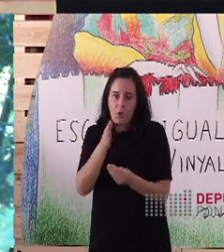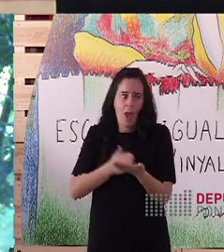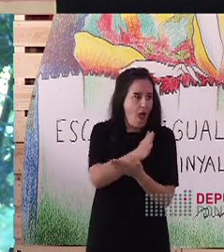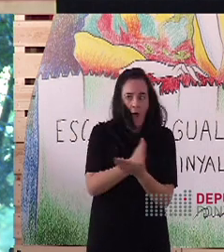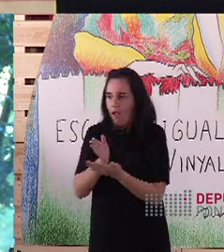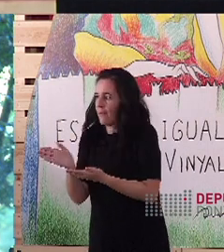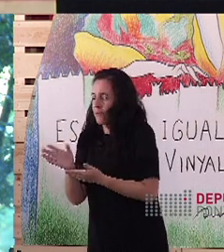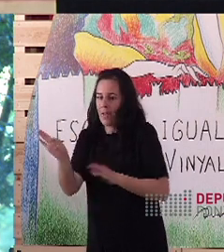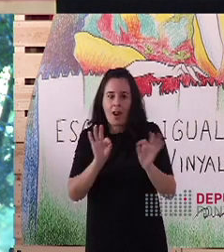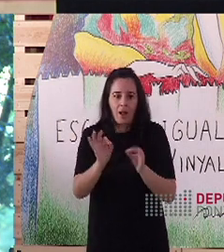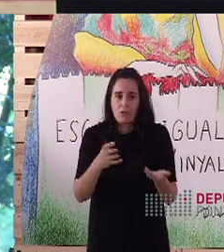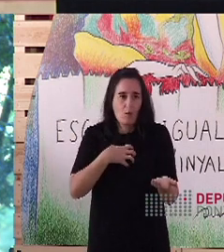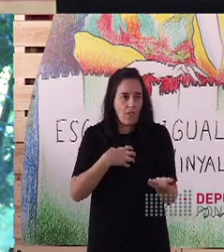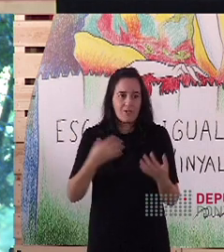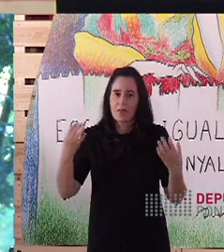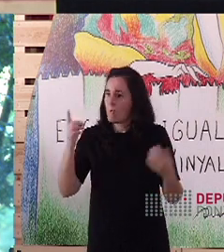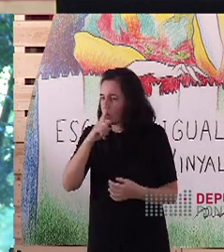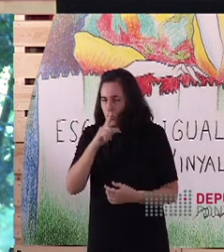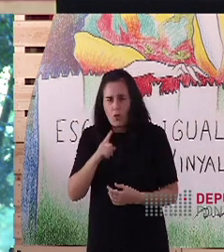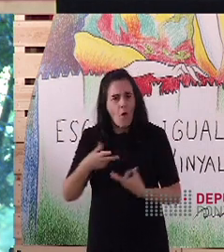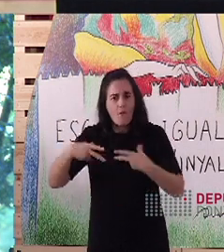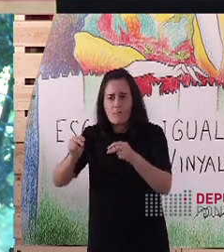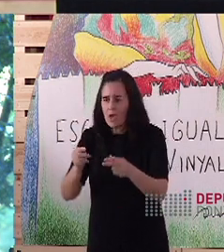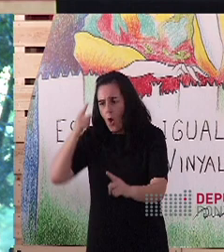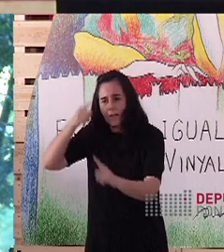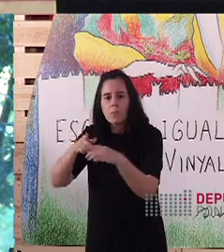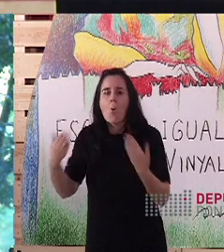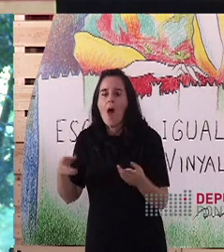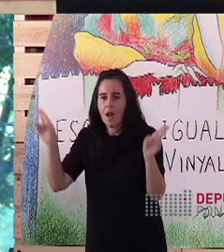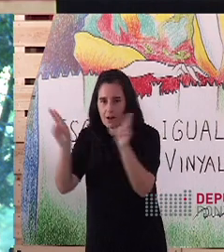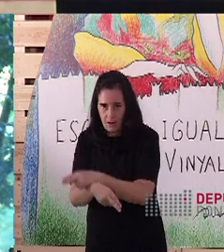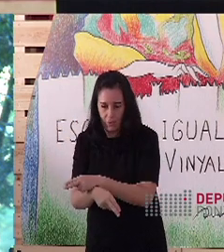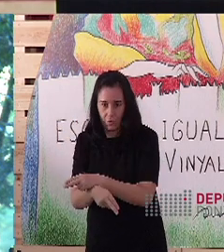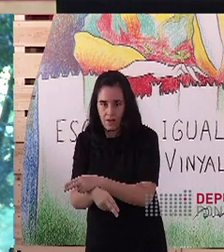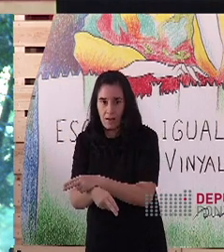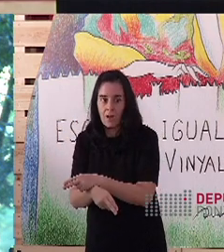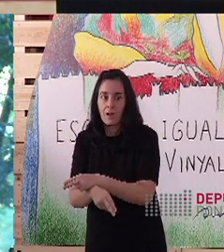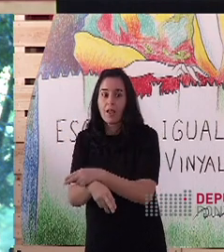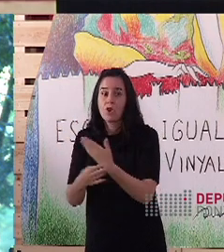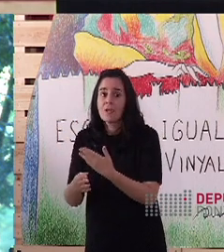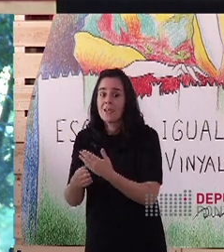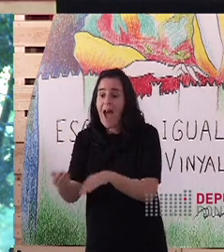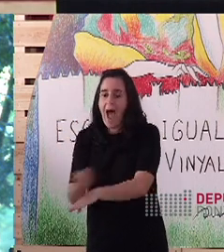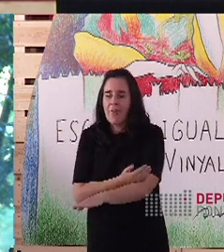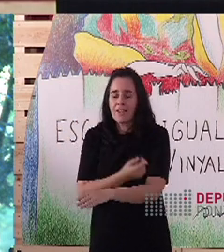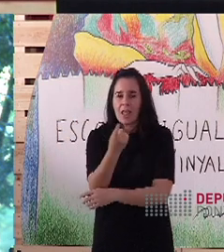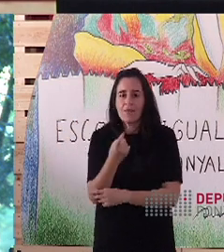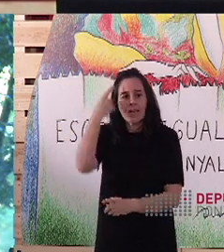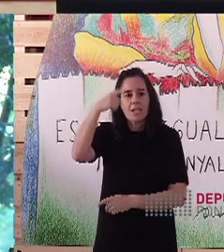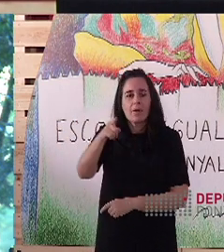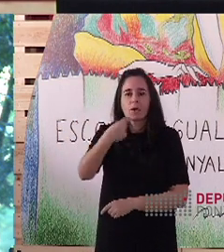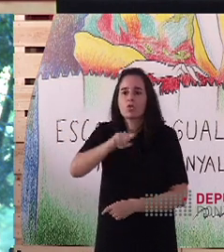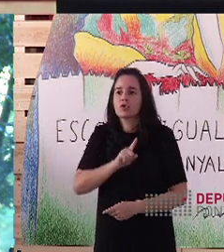la prostitución que no sea la abolición de la prostitución, necesitamos saber a dónde tenemos que